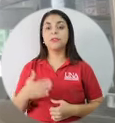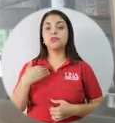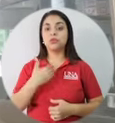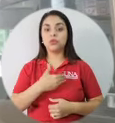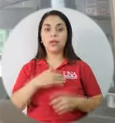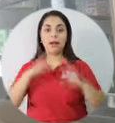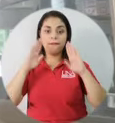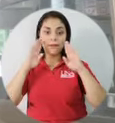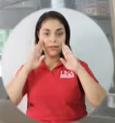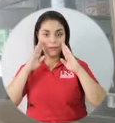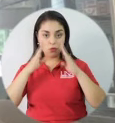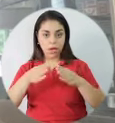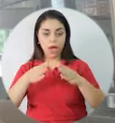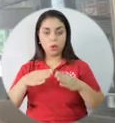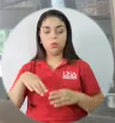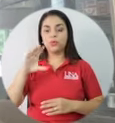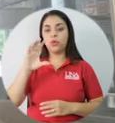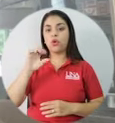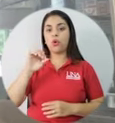El haber enfocado